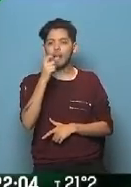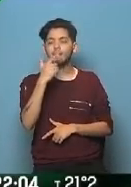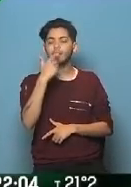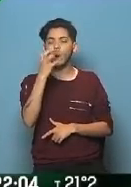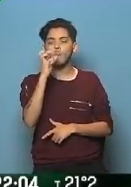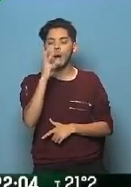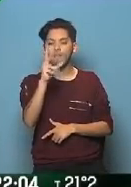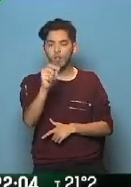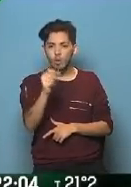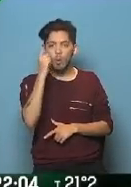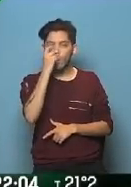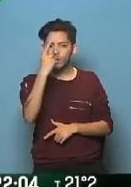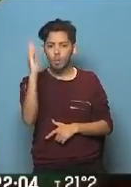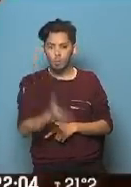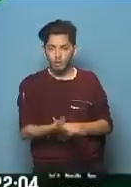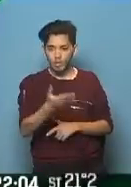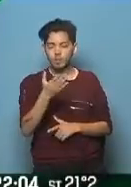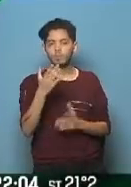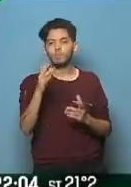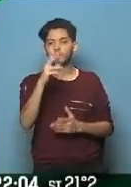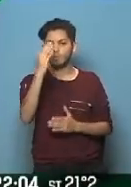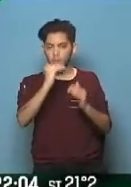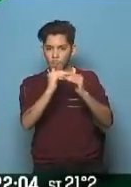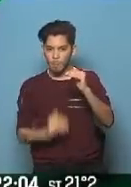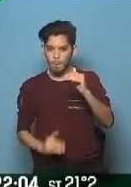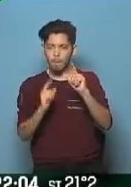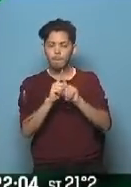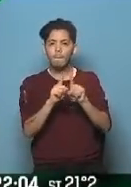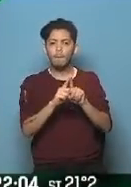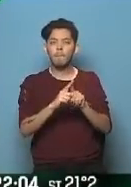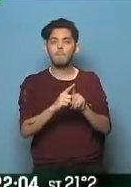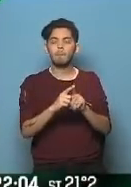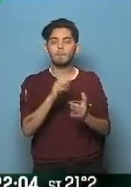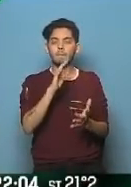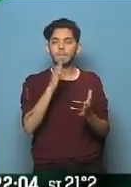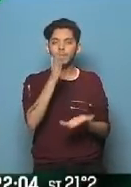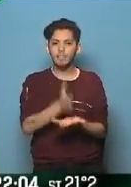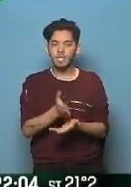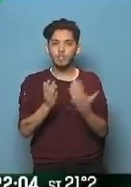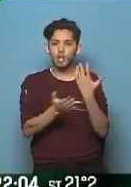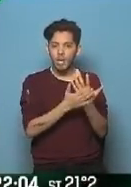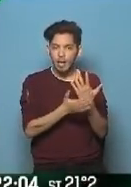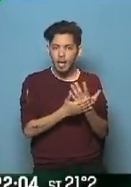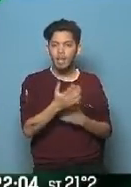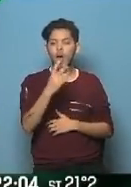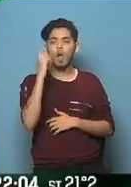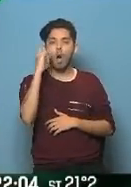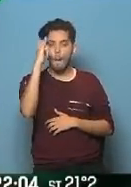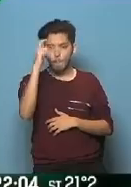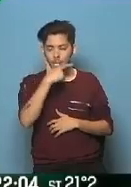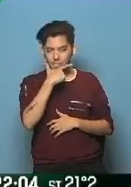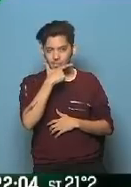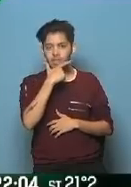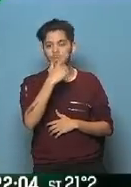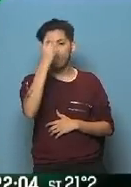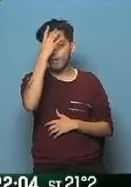21%. En tercer lugar, se ubica más alejado el centroizquierdista Ciro Gómez, con un 12%,